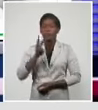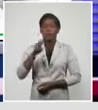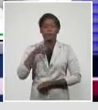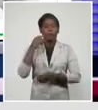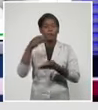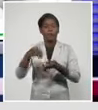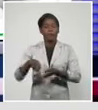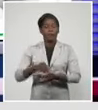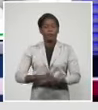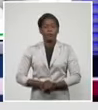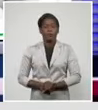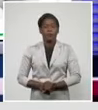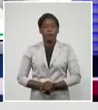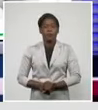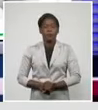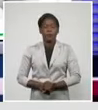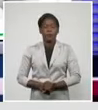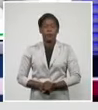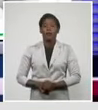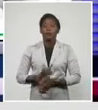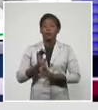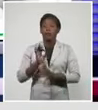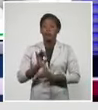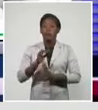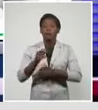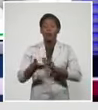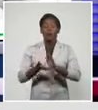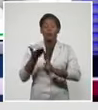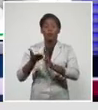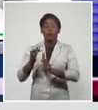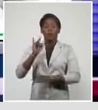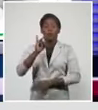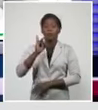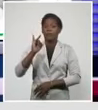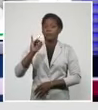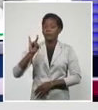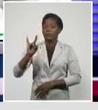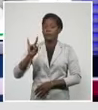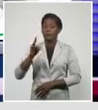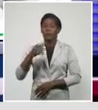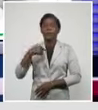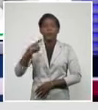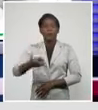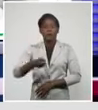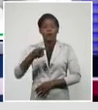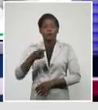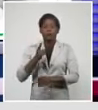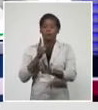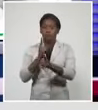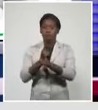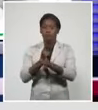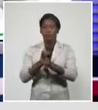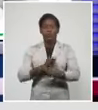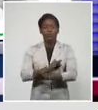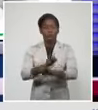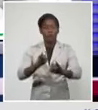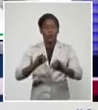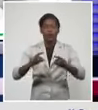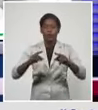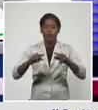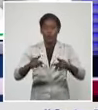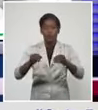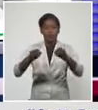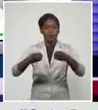personas y se tributaron 779 altas en el día de ayer. Mañana volveremos para informar a nuestro país sobre